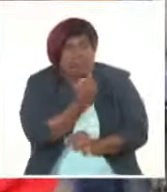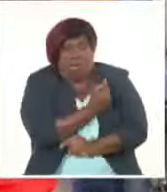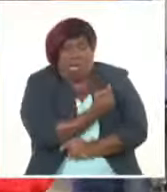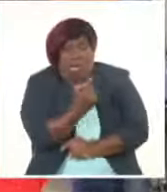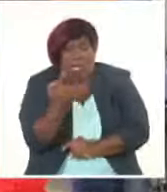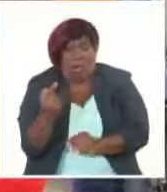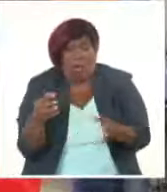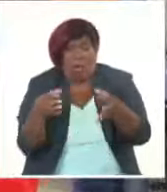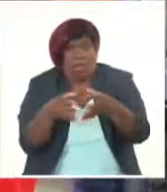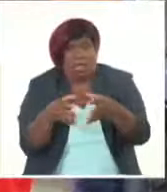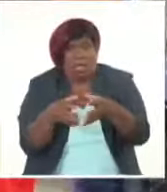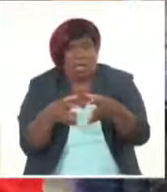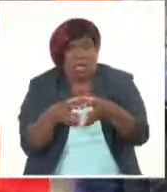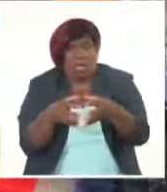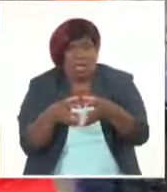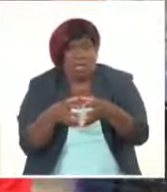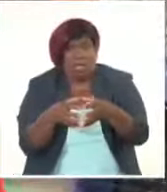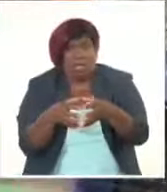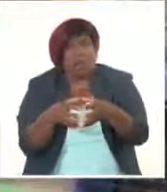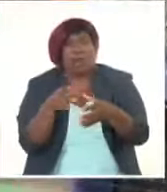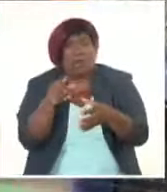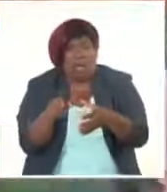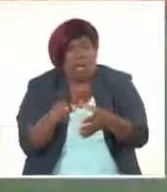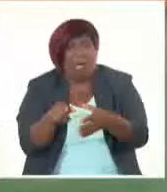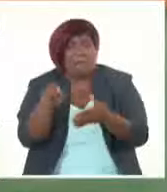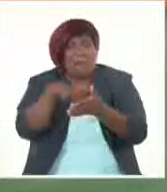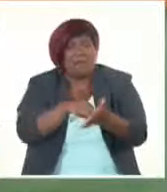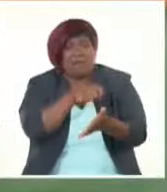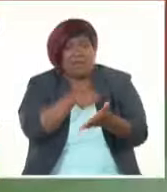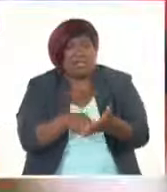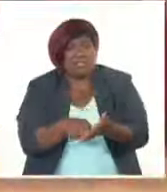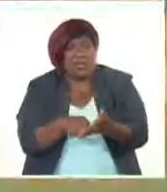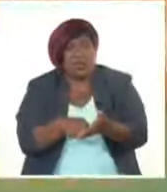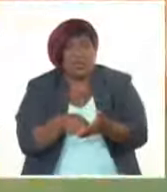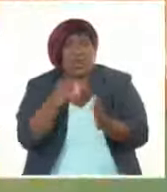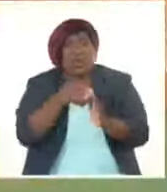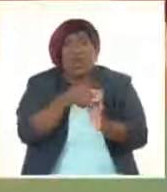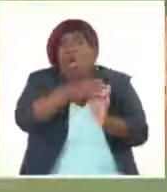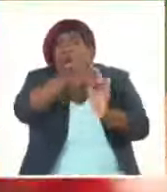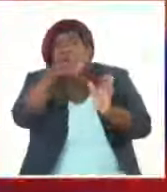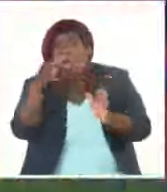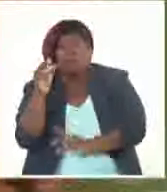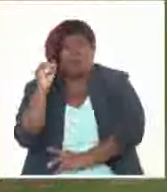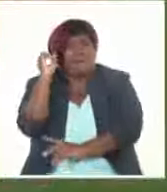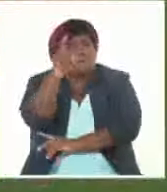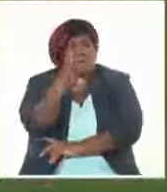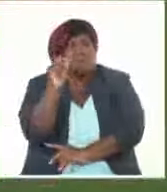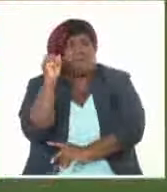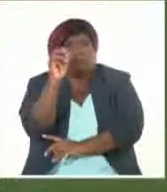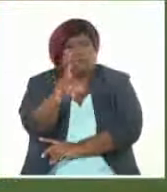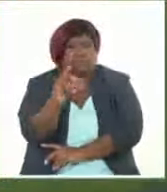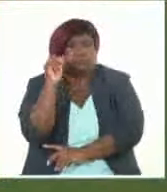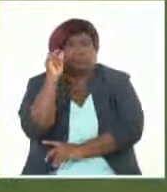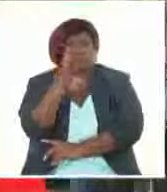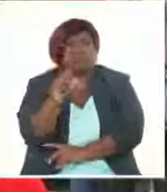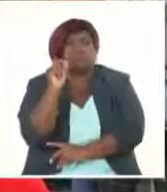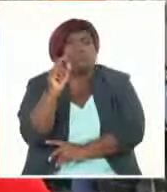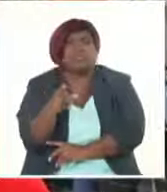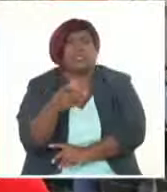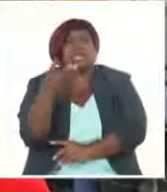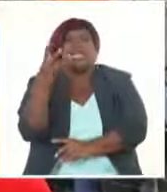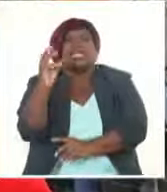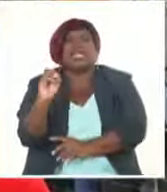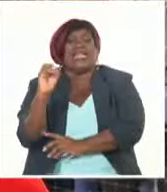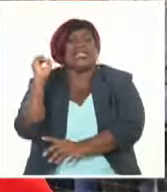tire los lances que estén planificados. Y hasta ahí, o sea, no tiene que ver que un piche, por ejemplo, tiene la 30 lances